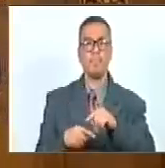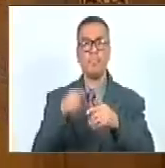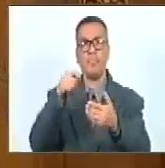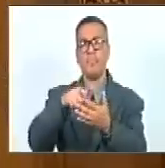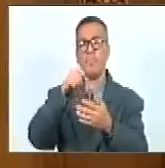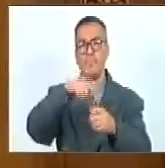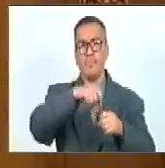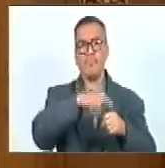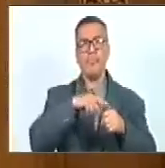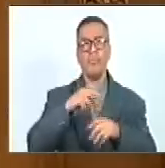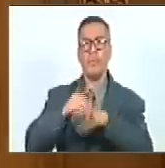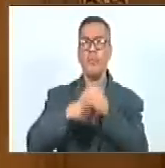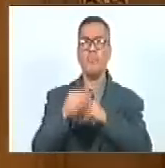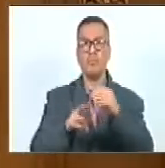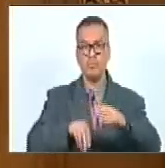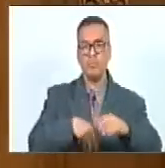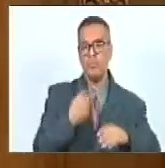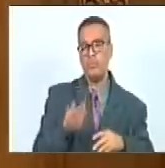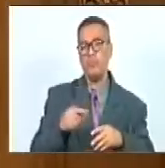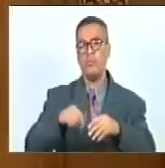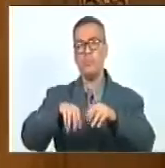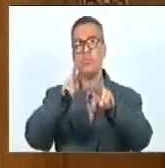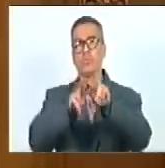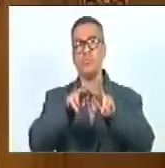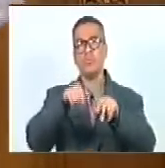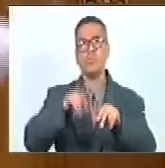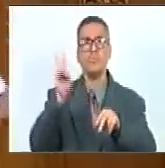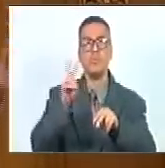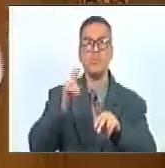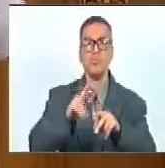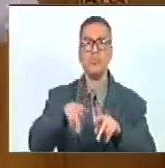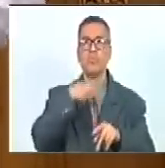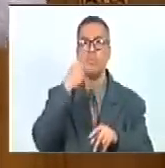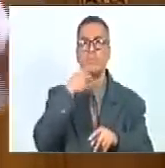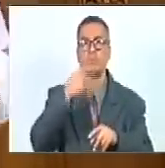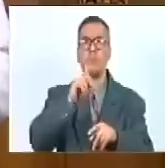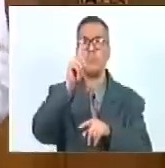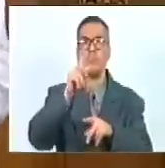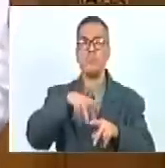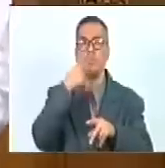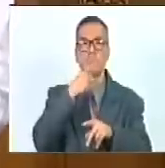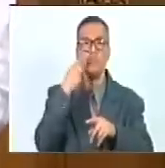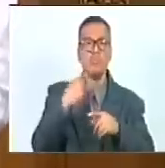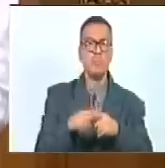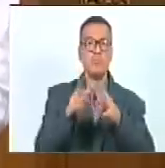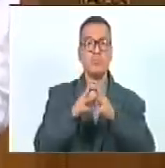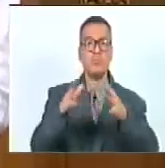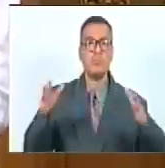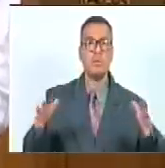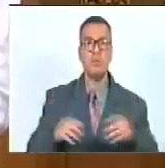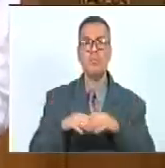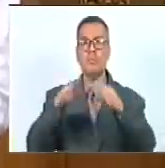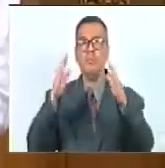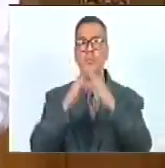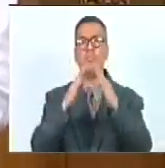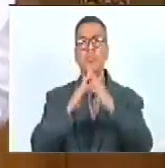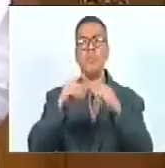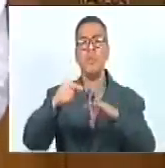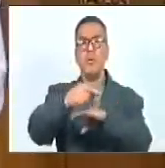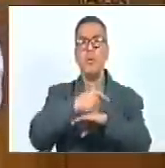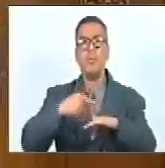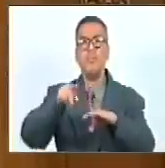que hacen posible que la gran misión Vivienda Venezuela y la política, una política de hábitat y vivienda desde el